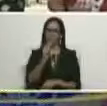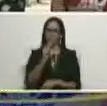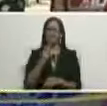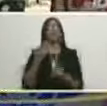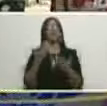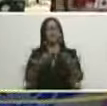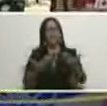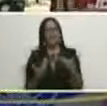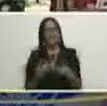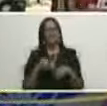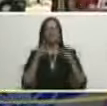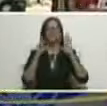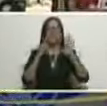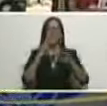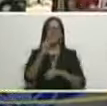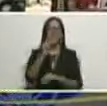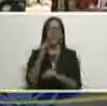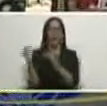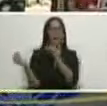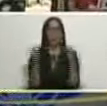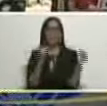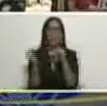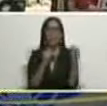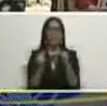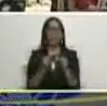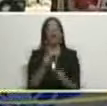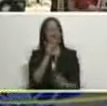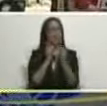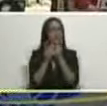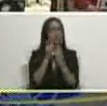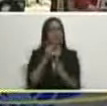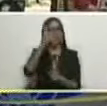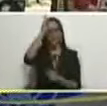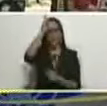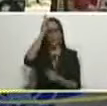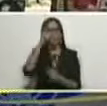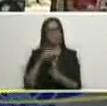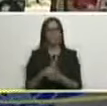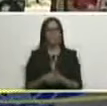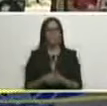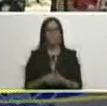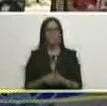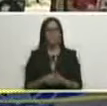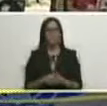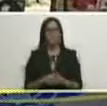Llegaron las 7T al debate, a la consulta de Falcón.